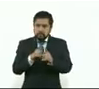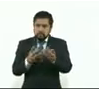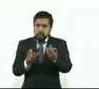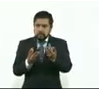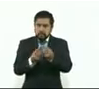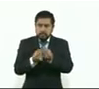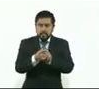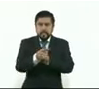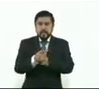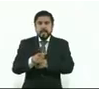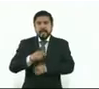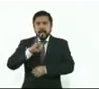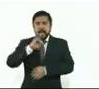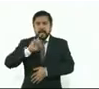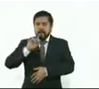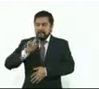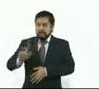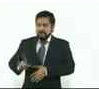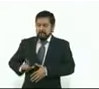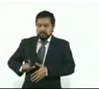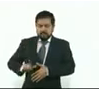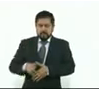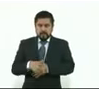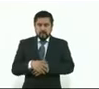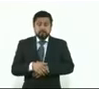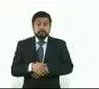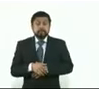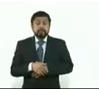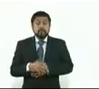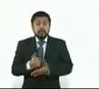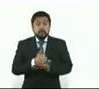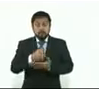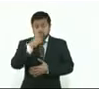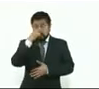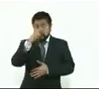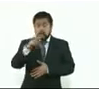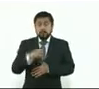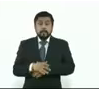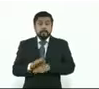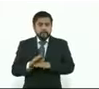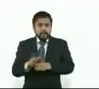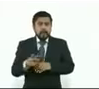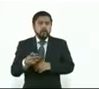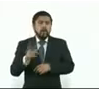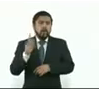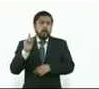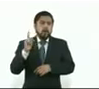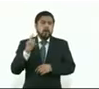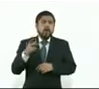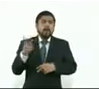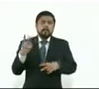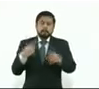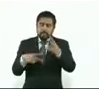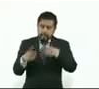gobierno nos esté visitando, como ya lo ha hecho durante años anteriores,